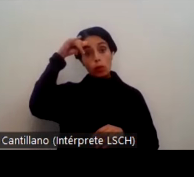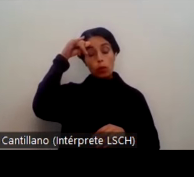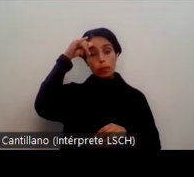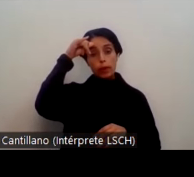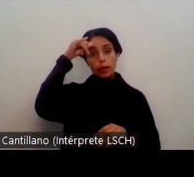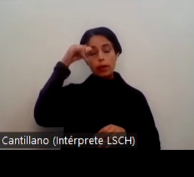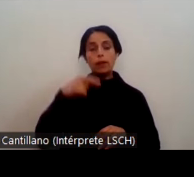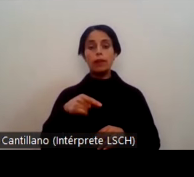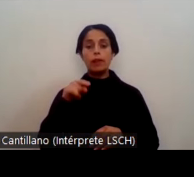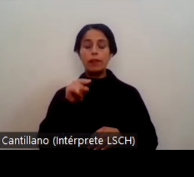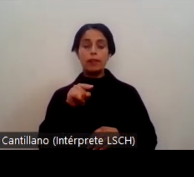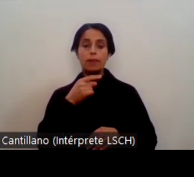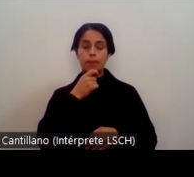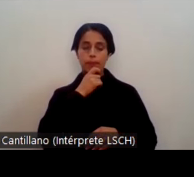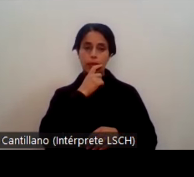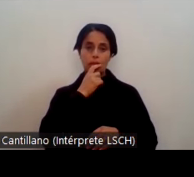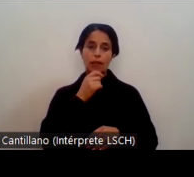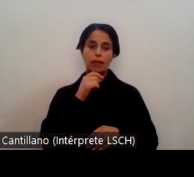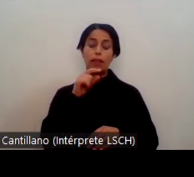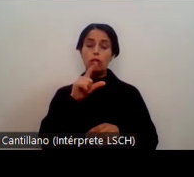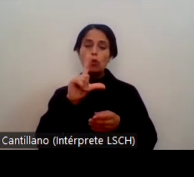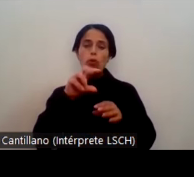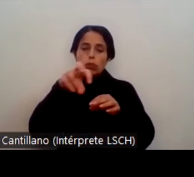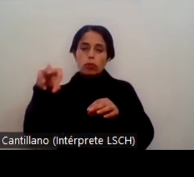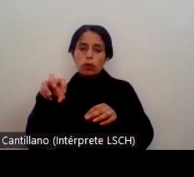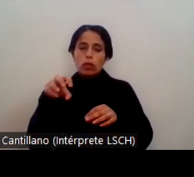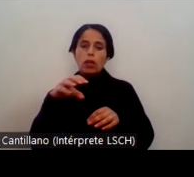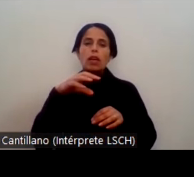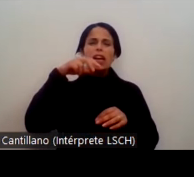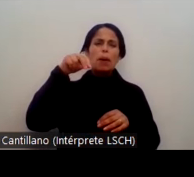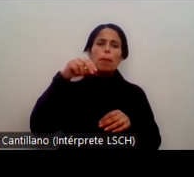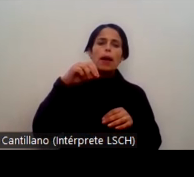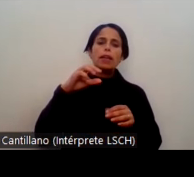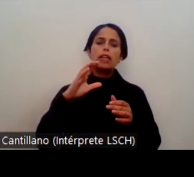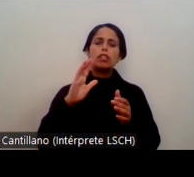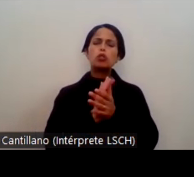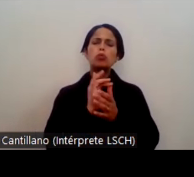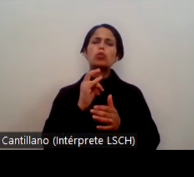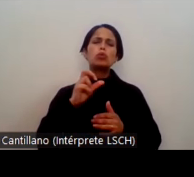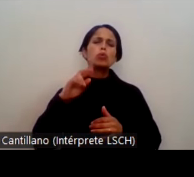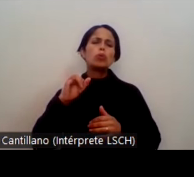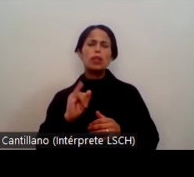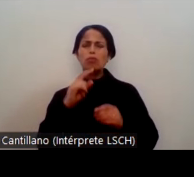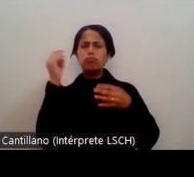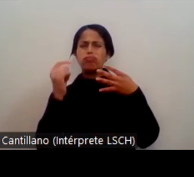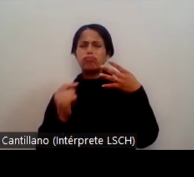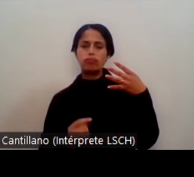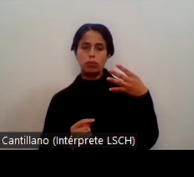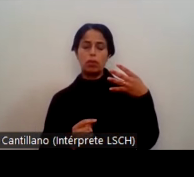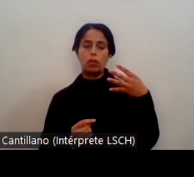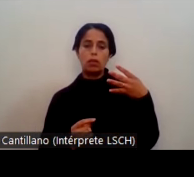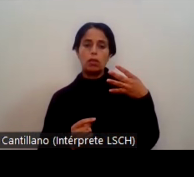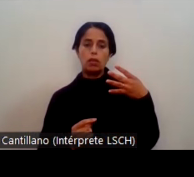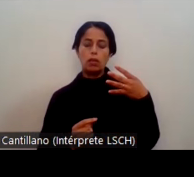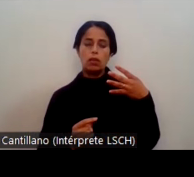más allá, acá están estas localidades, Caspana, Chibuchiu, Chunchurí, entre otras, varias, que